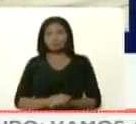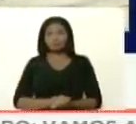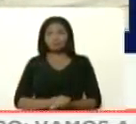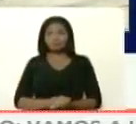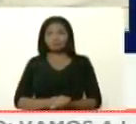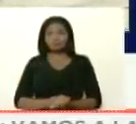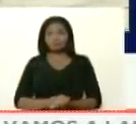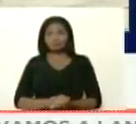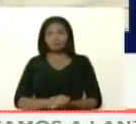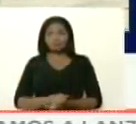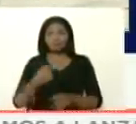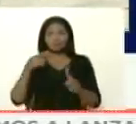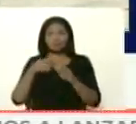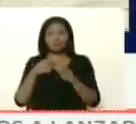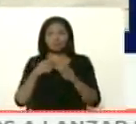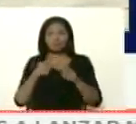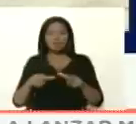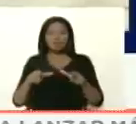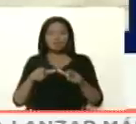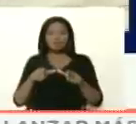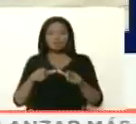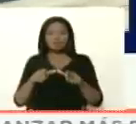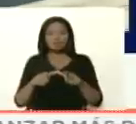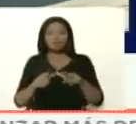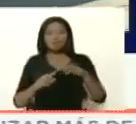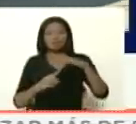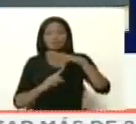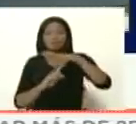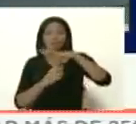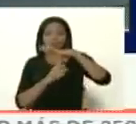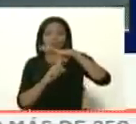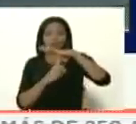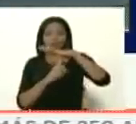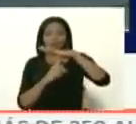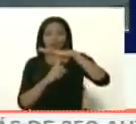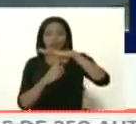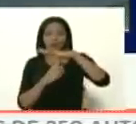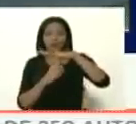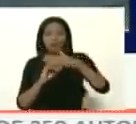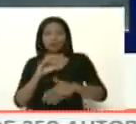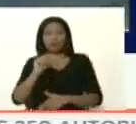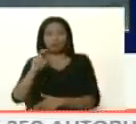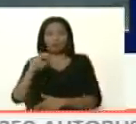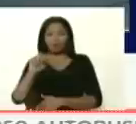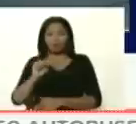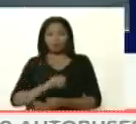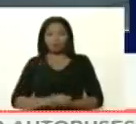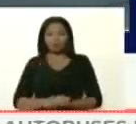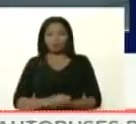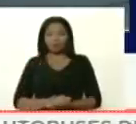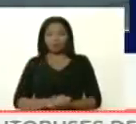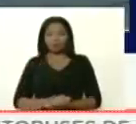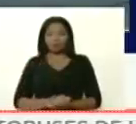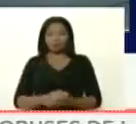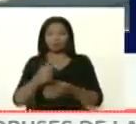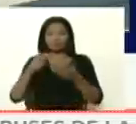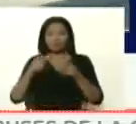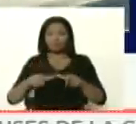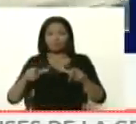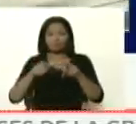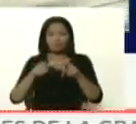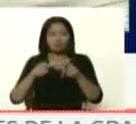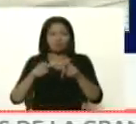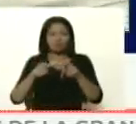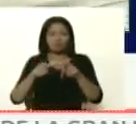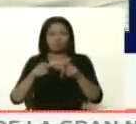La ruta terminal de Oriente, Caucagua. La ruta terminal de Oriente, Higuerote. Y la